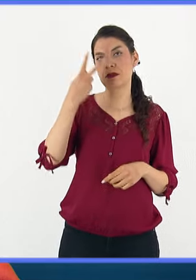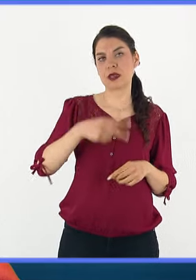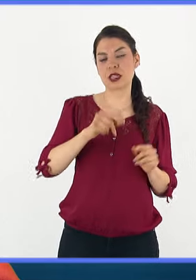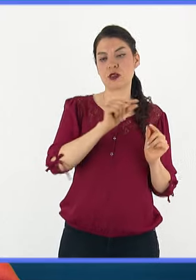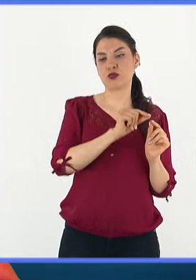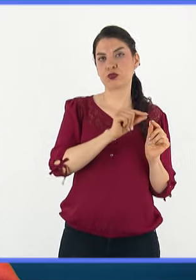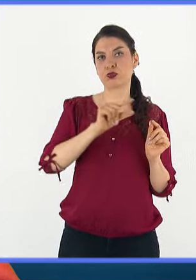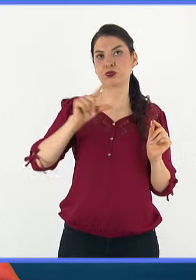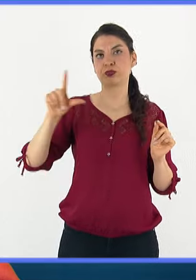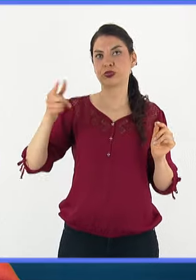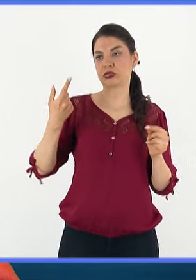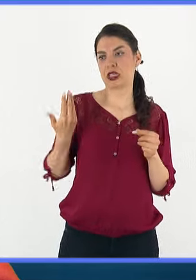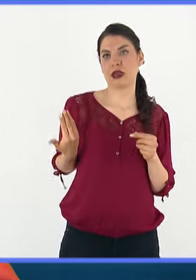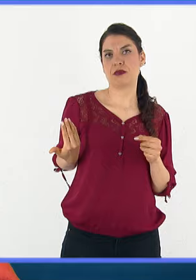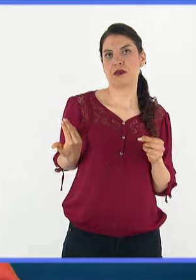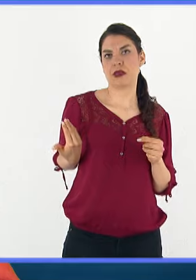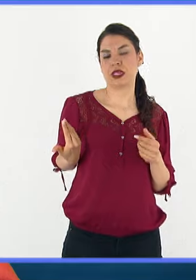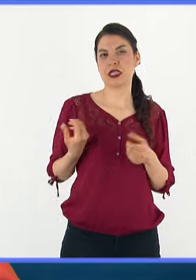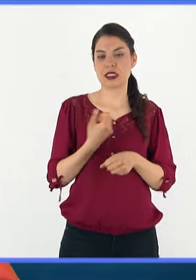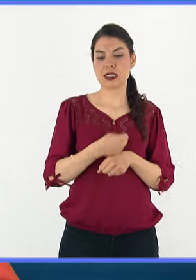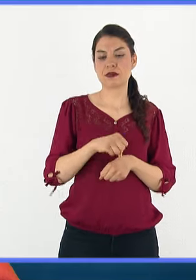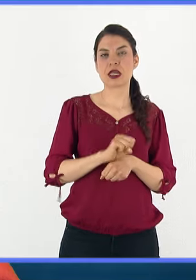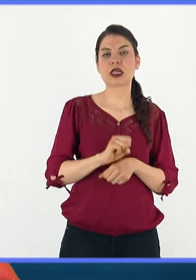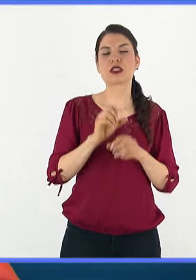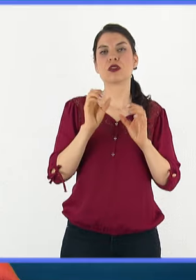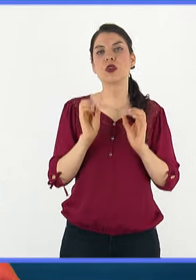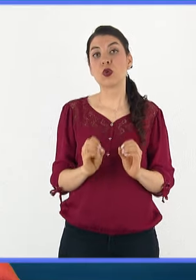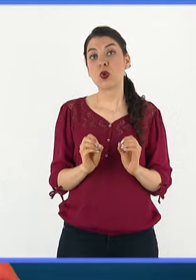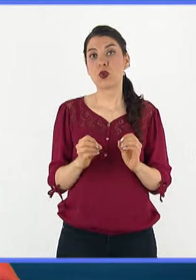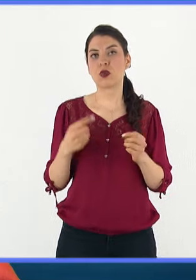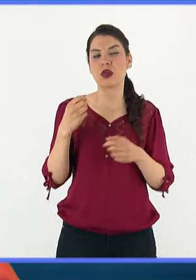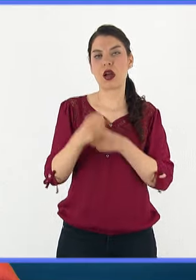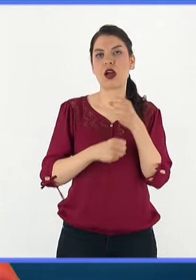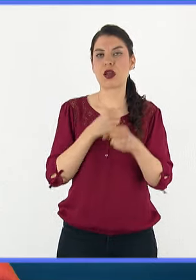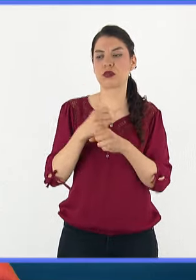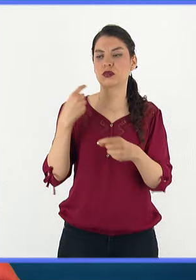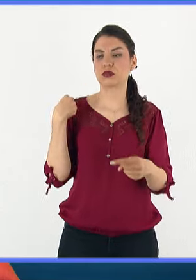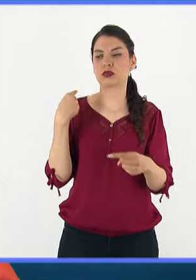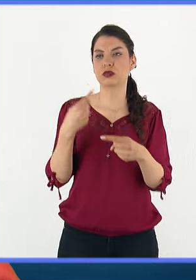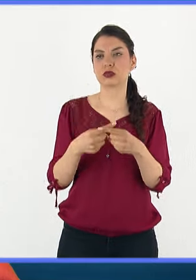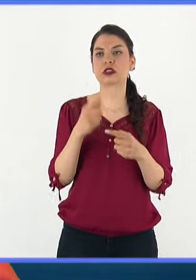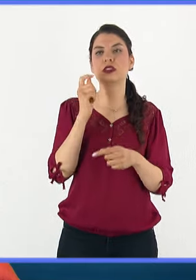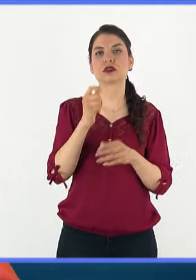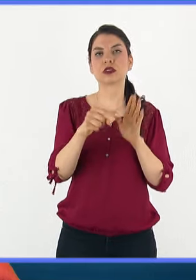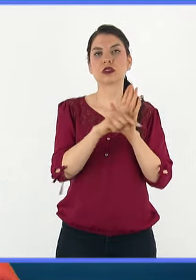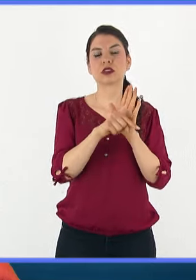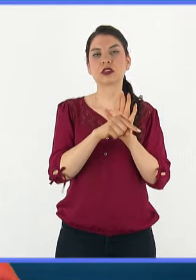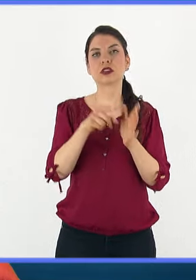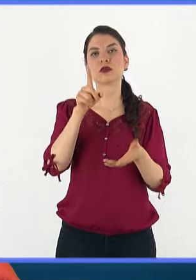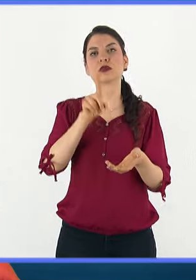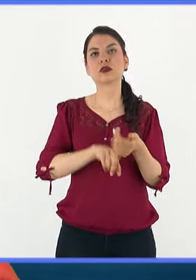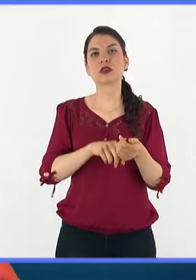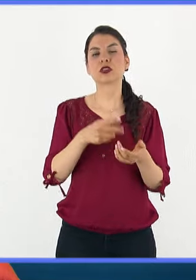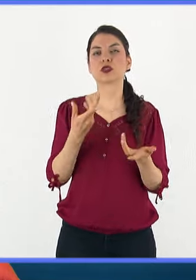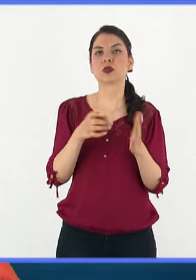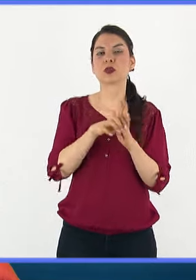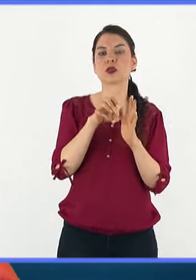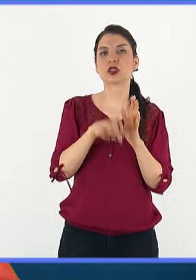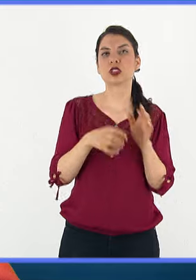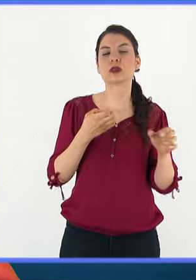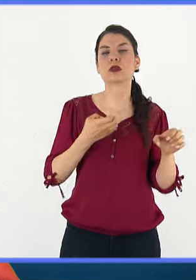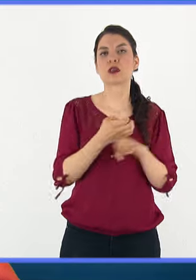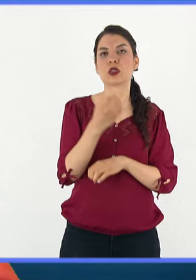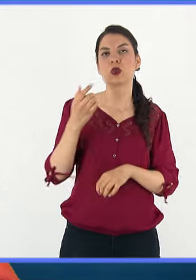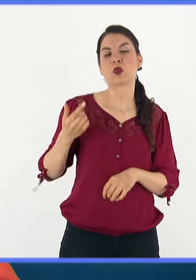las últimas semanas durante las últimas décadas y que ha afectado en particular por ejemplo a Estados eh Como Sinaloa Guanajuato